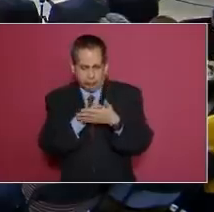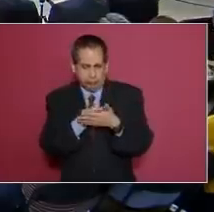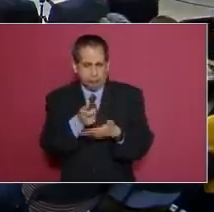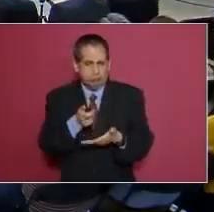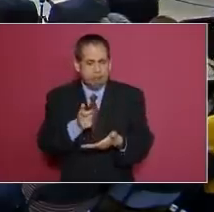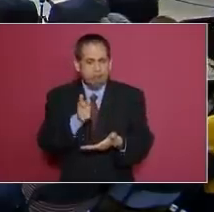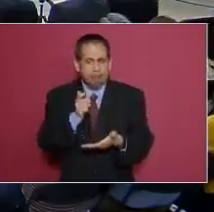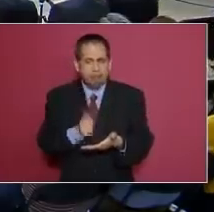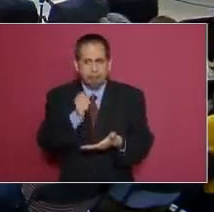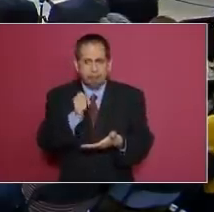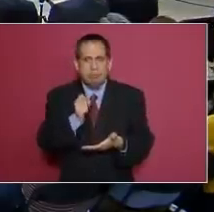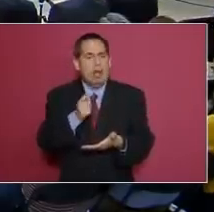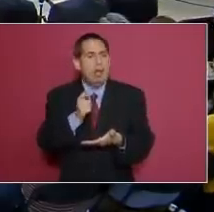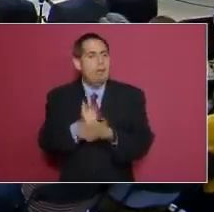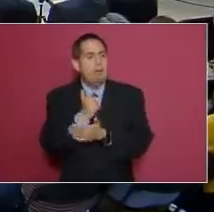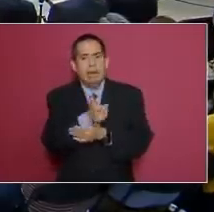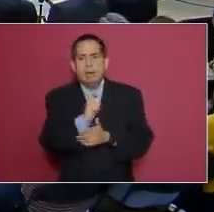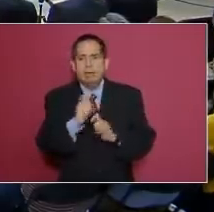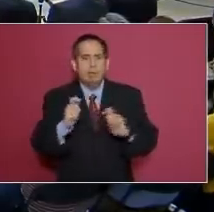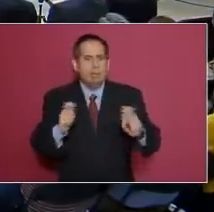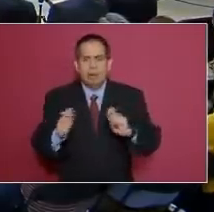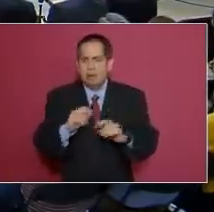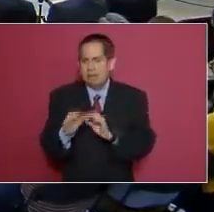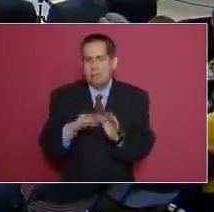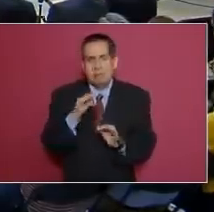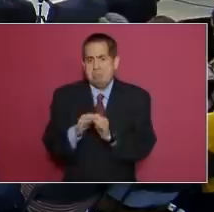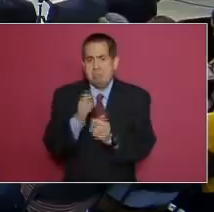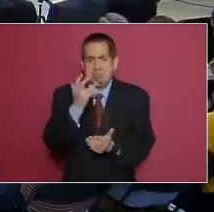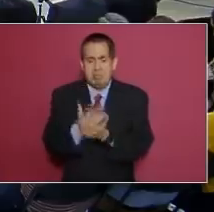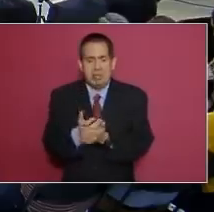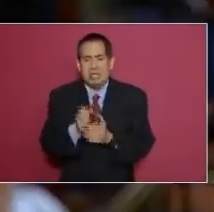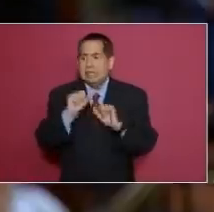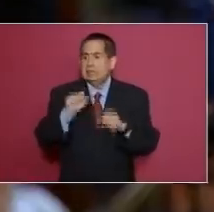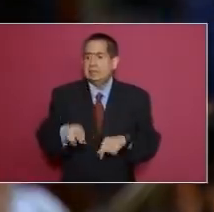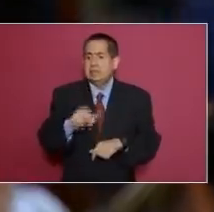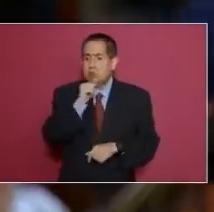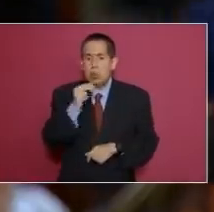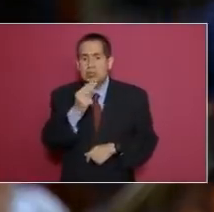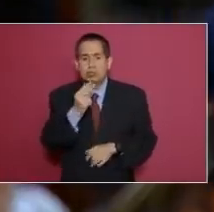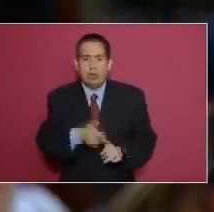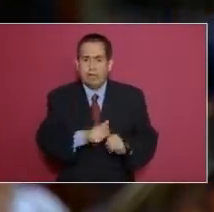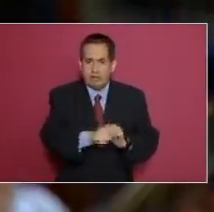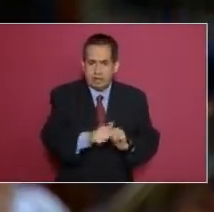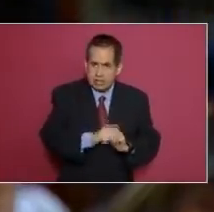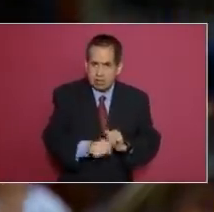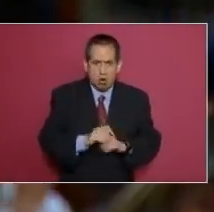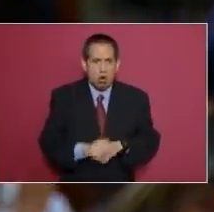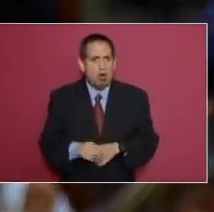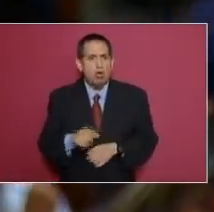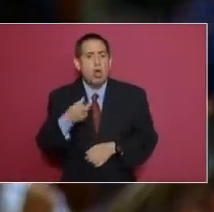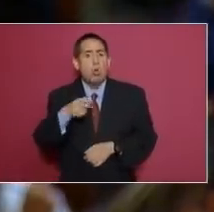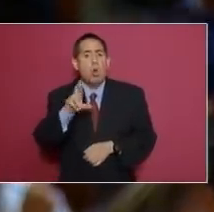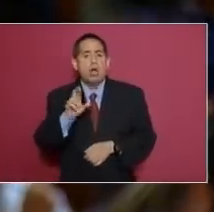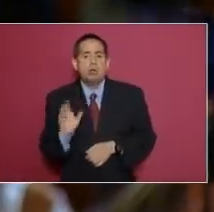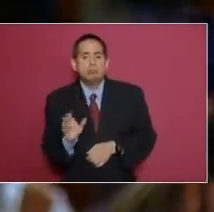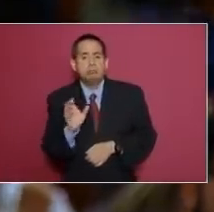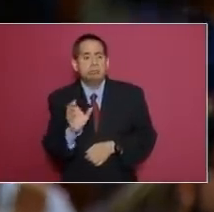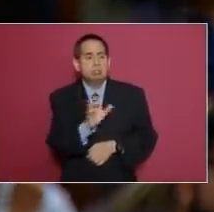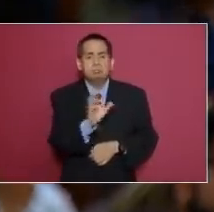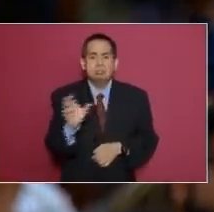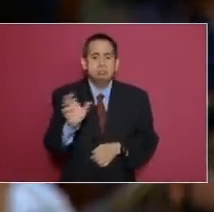pues ya tengamos que hacer pagos sin la necesidad de usar efectivo y sin la necesidad de